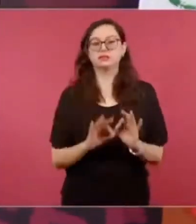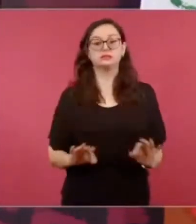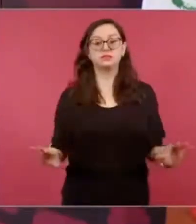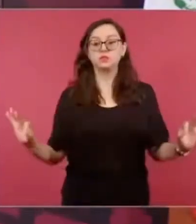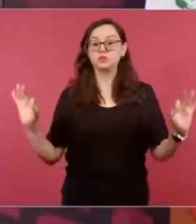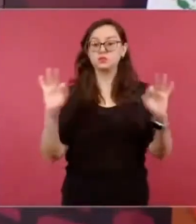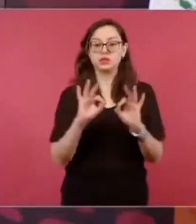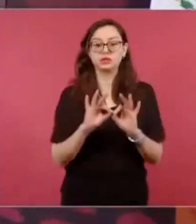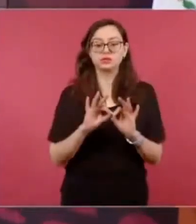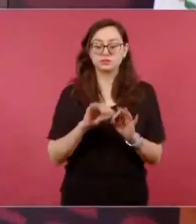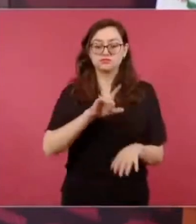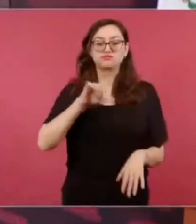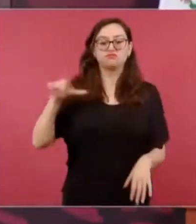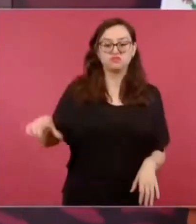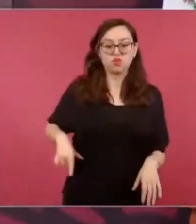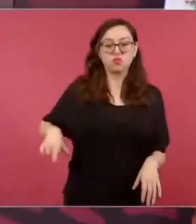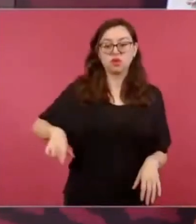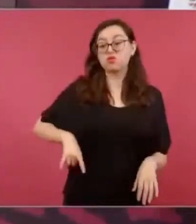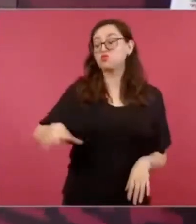tarea del gobierno